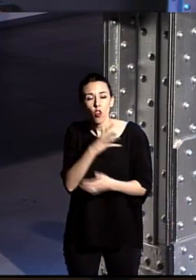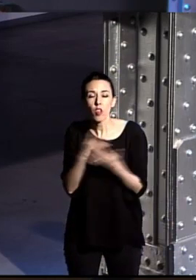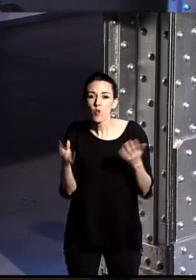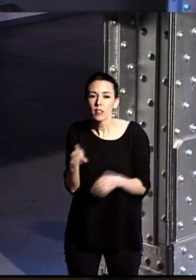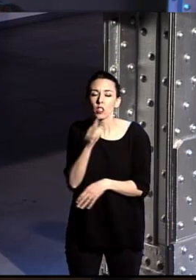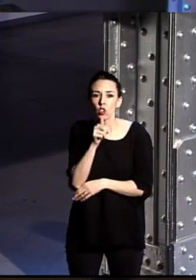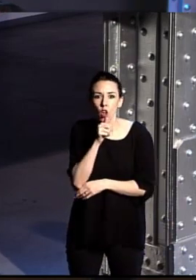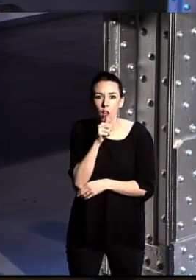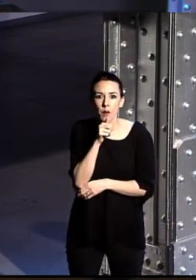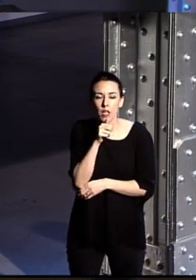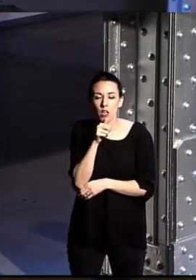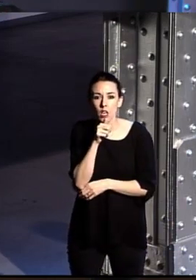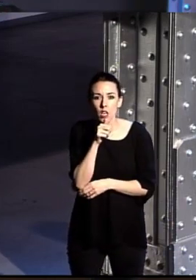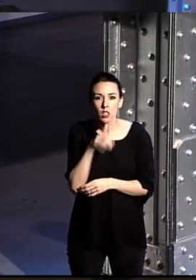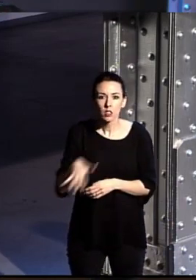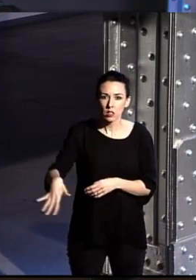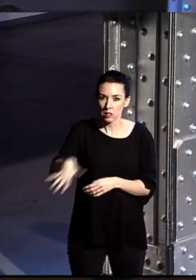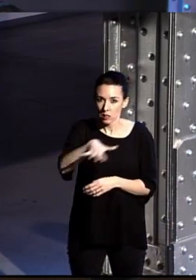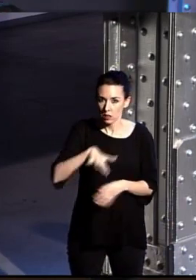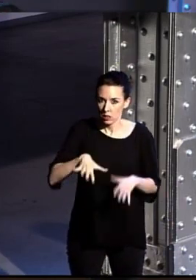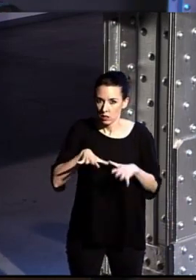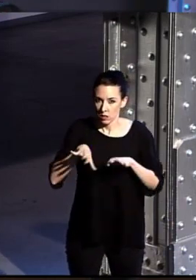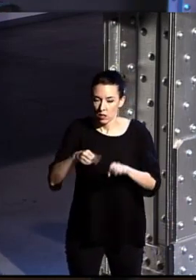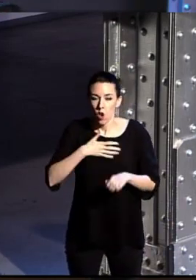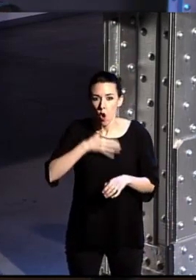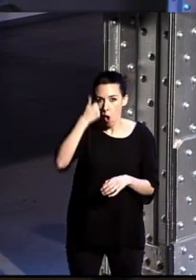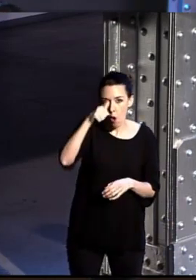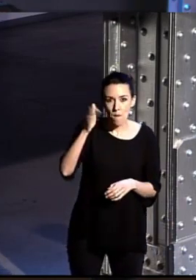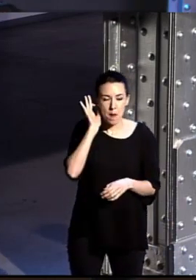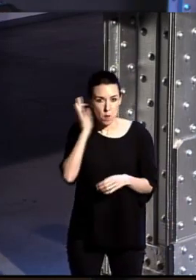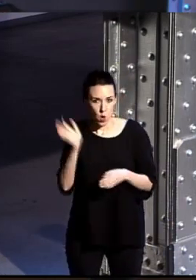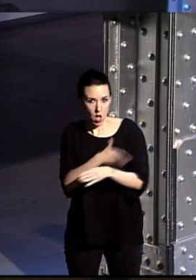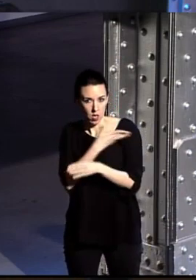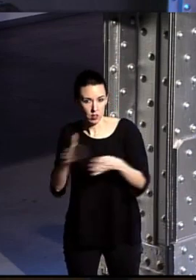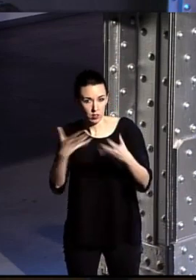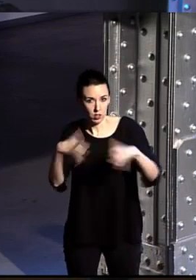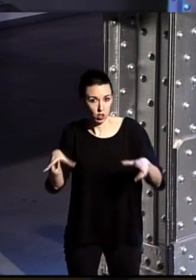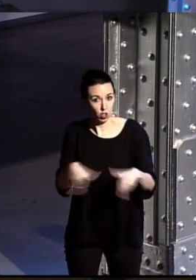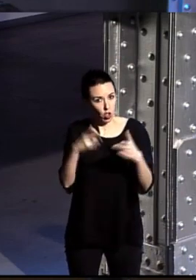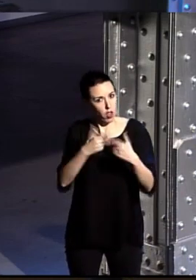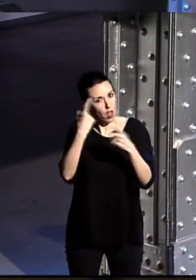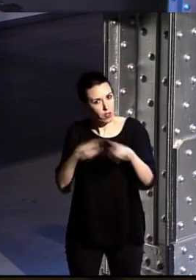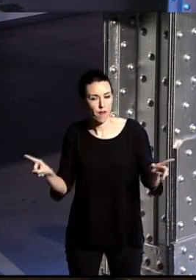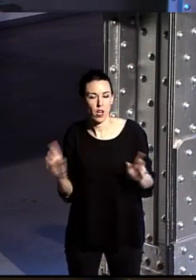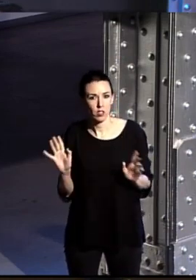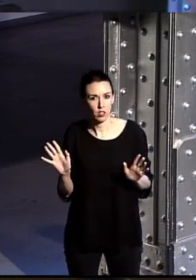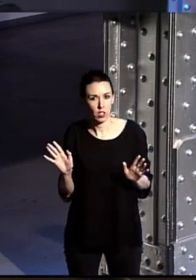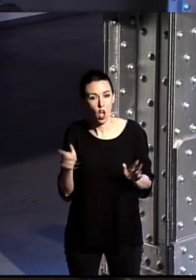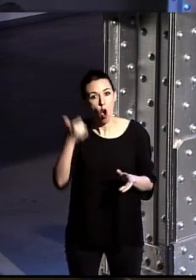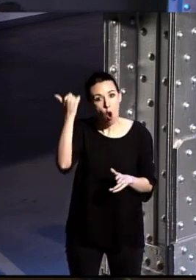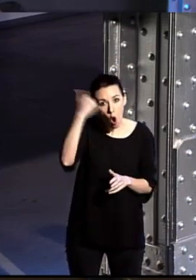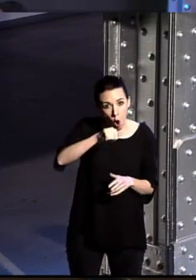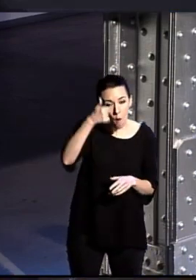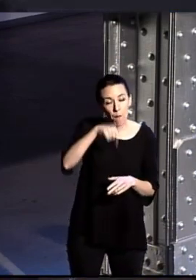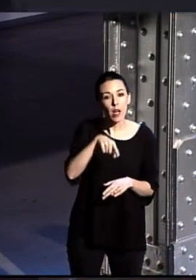todavía el espacio reservado al hombre y a la mujer en la sociedad era muy distinto. O sea, el